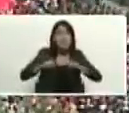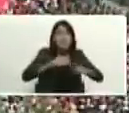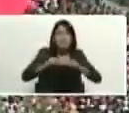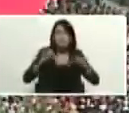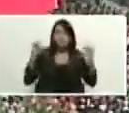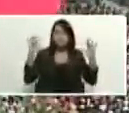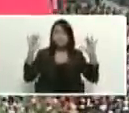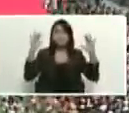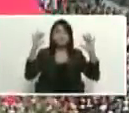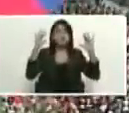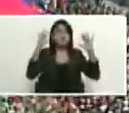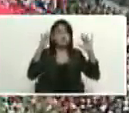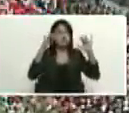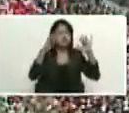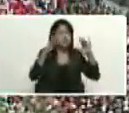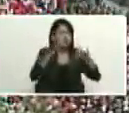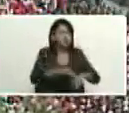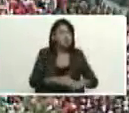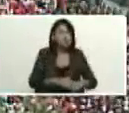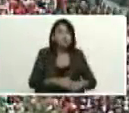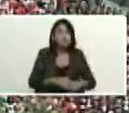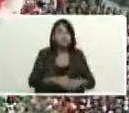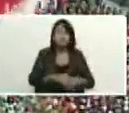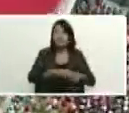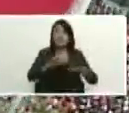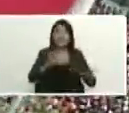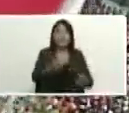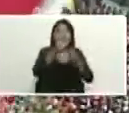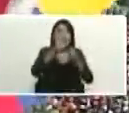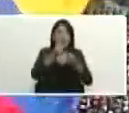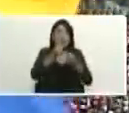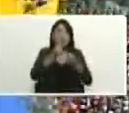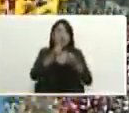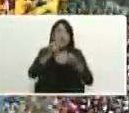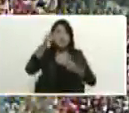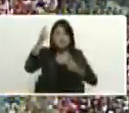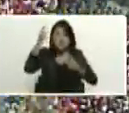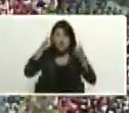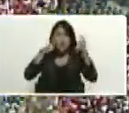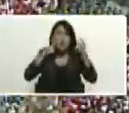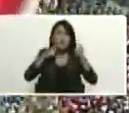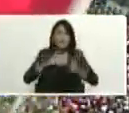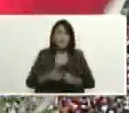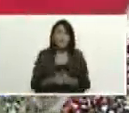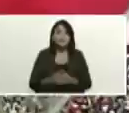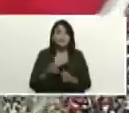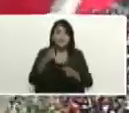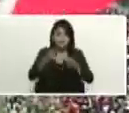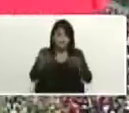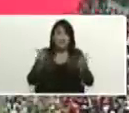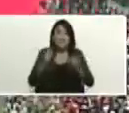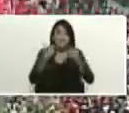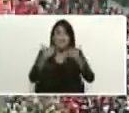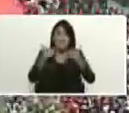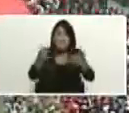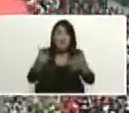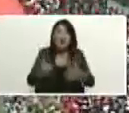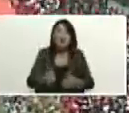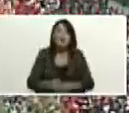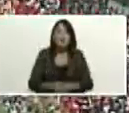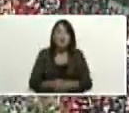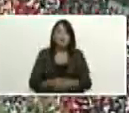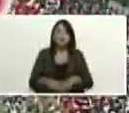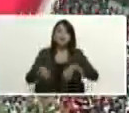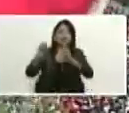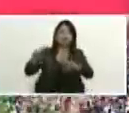Miraflores al comandante Chávez. Este pueblo rebelde, este pueblo glorioso, este pueblo que no se